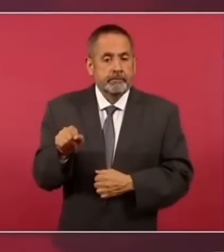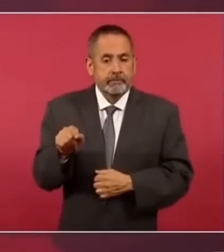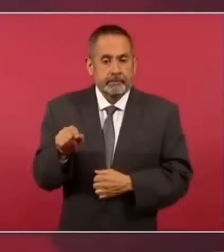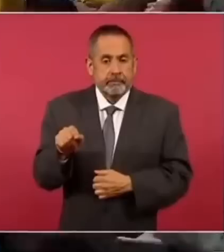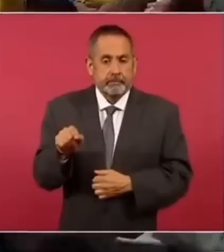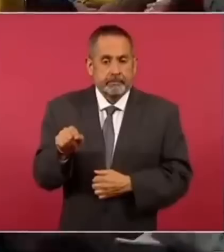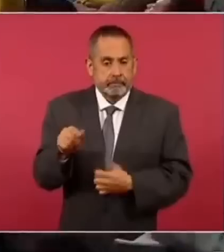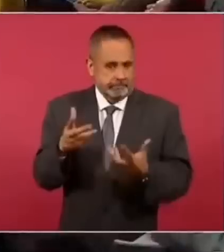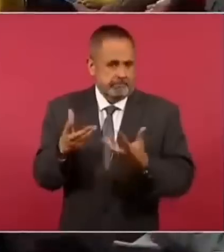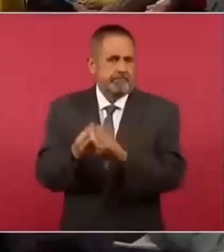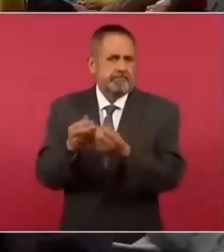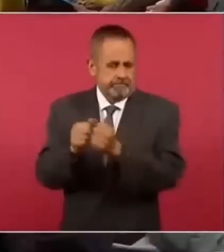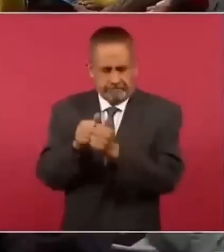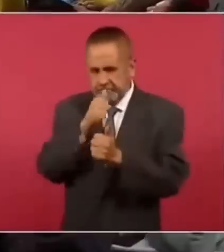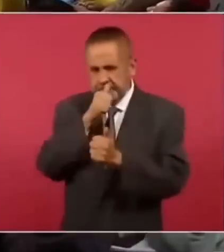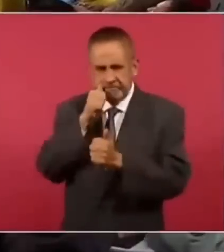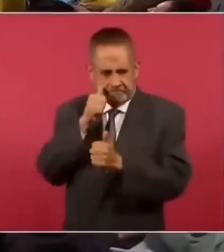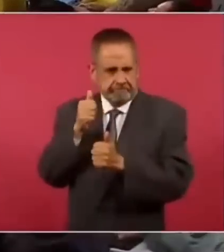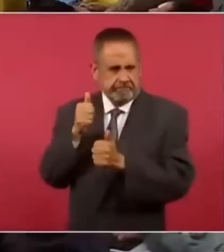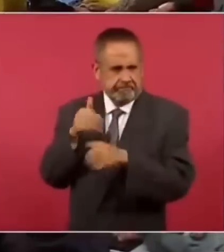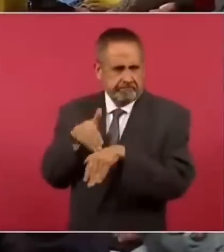era juarista.